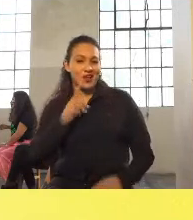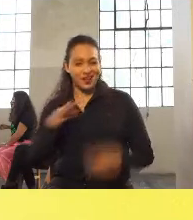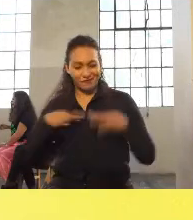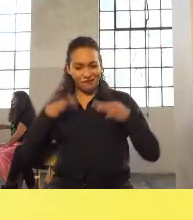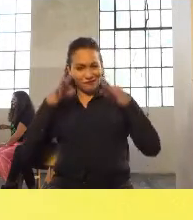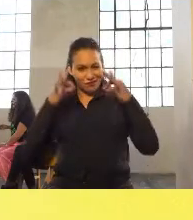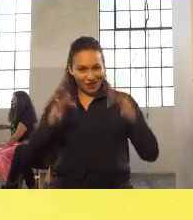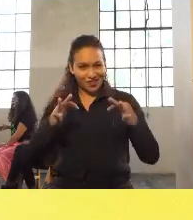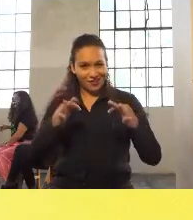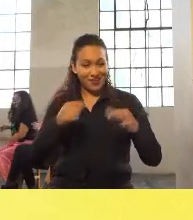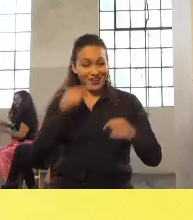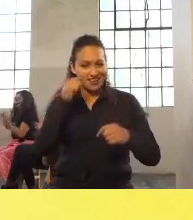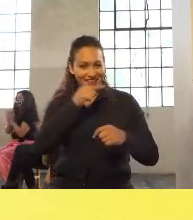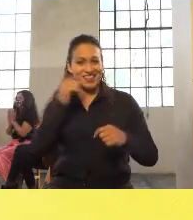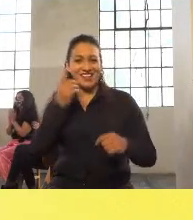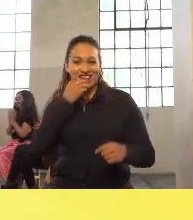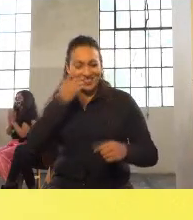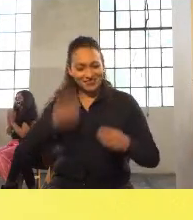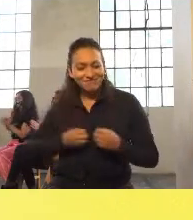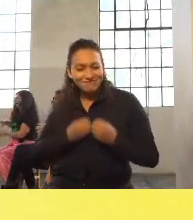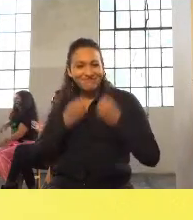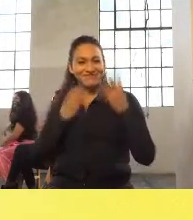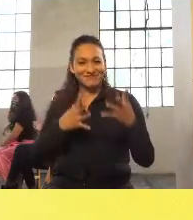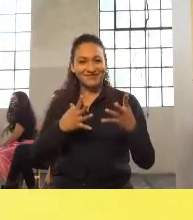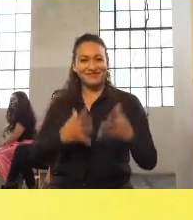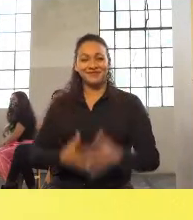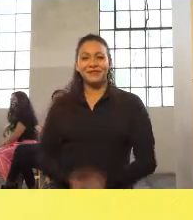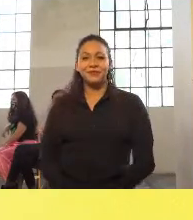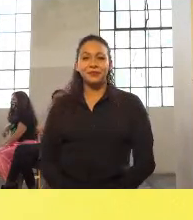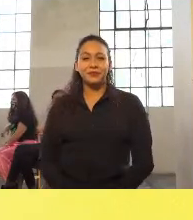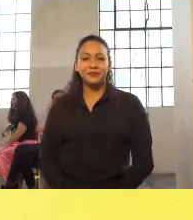Luchadoras. Nada más.